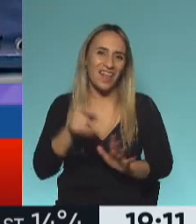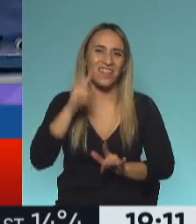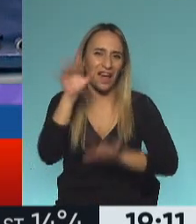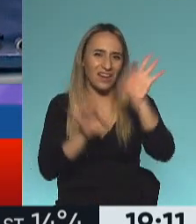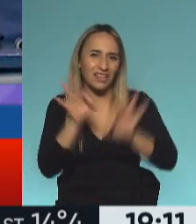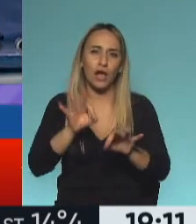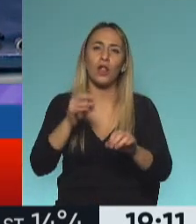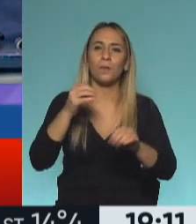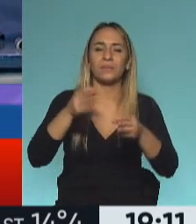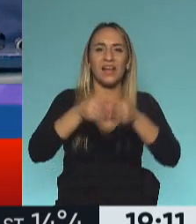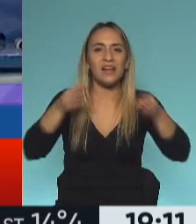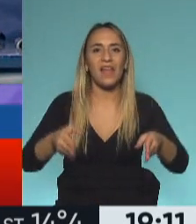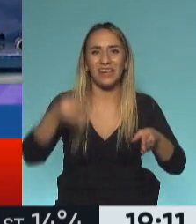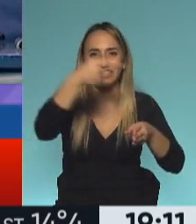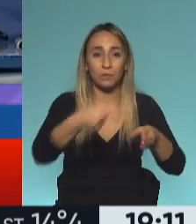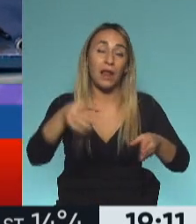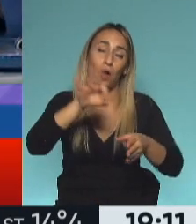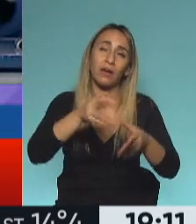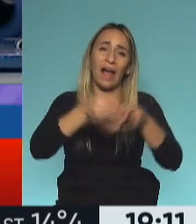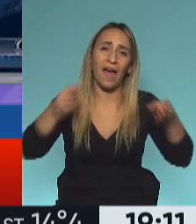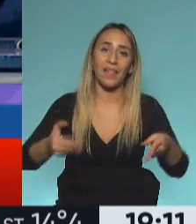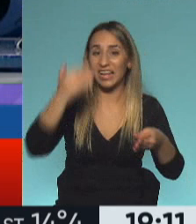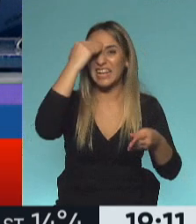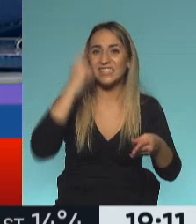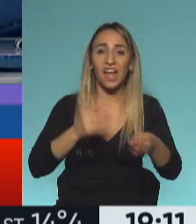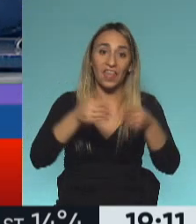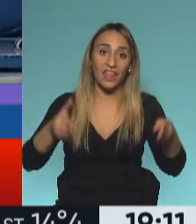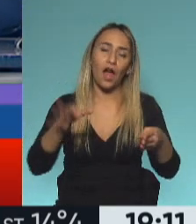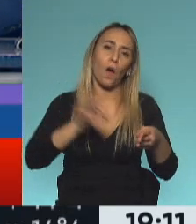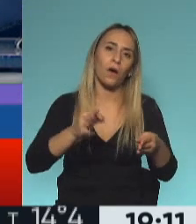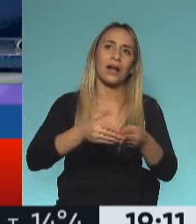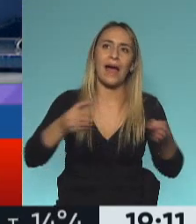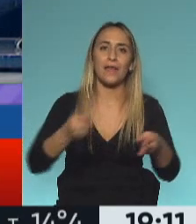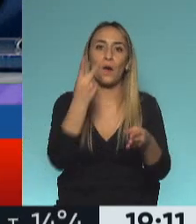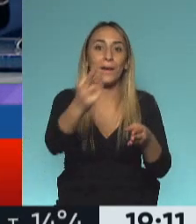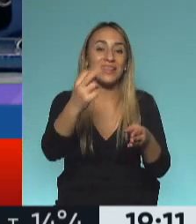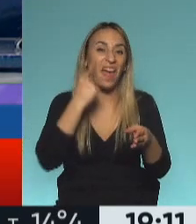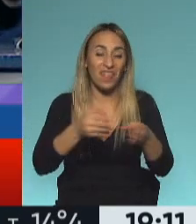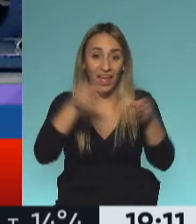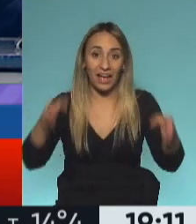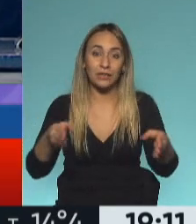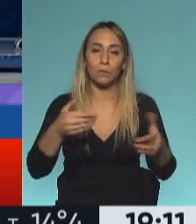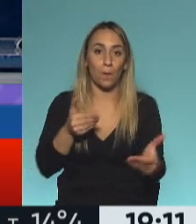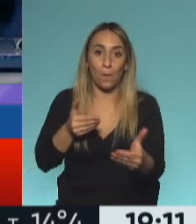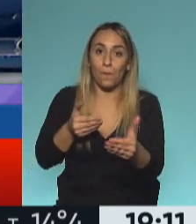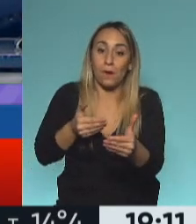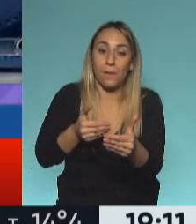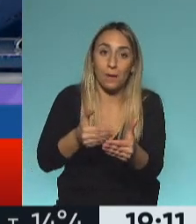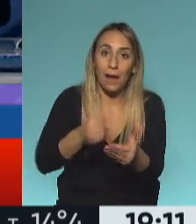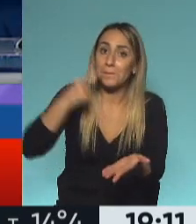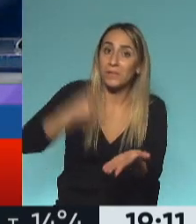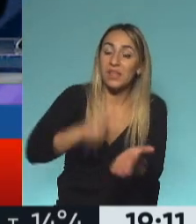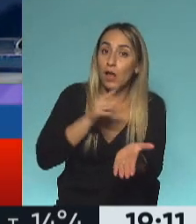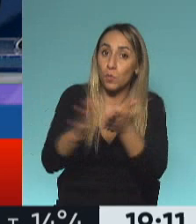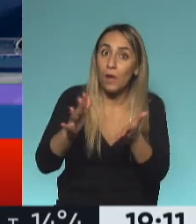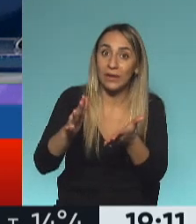de cada quincena, vamos a decir, o de cada veintena, de cada mes, cuando estamos a punto de escuchar nuevas medidas. Empieza la discusión, recién hablábamos con Nicolás